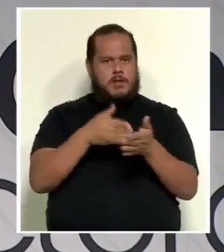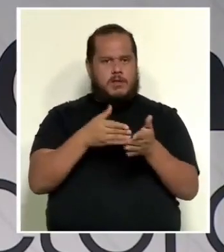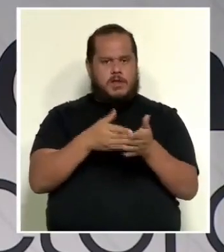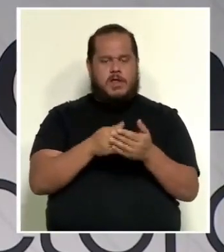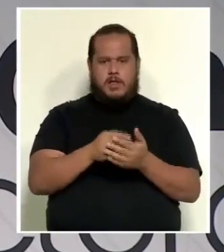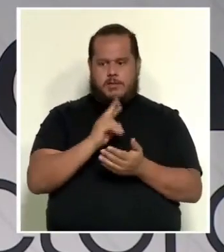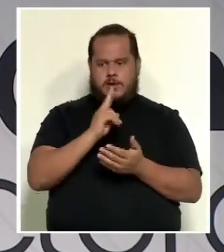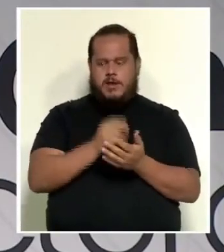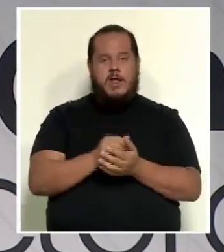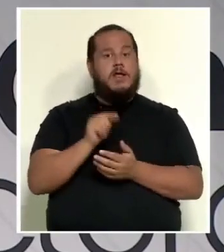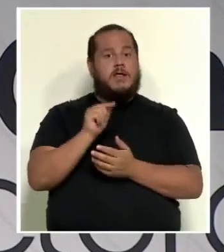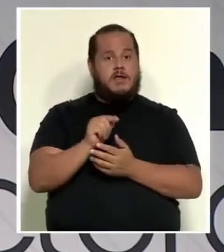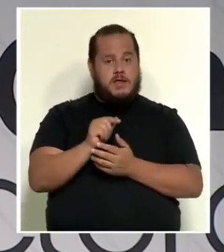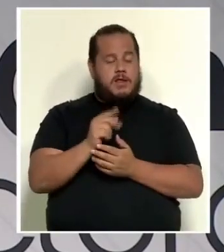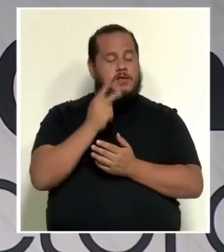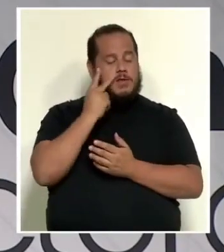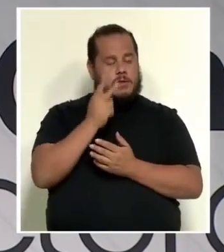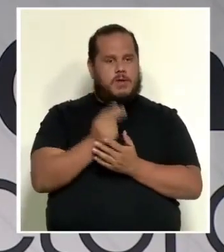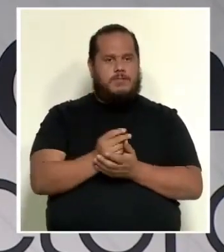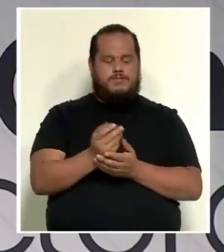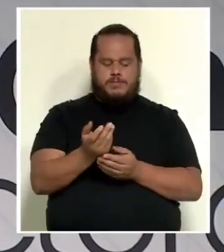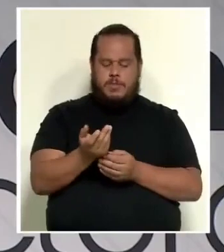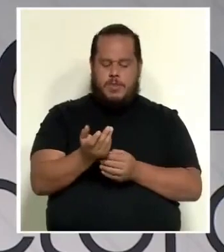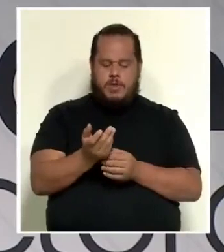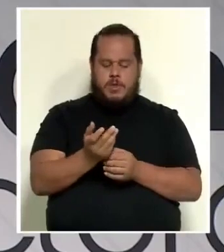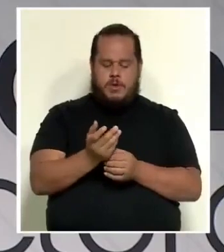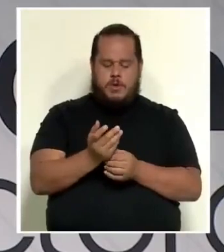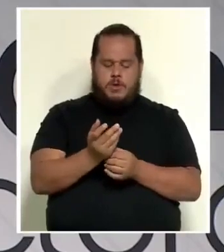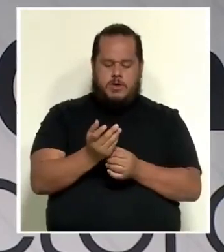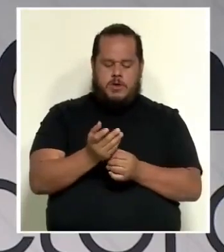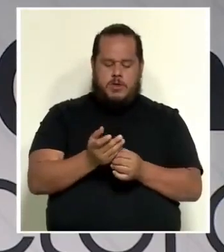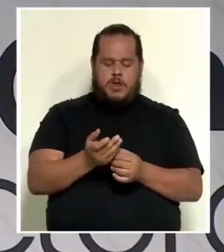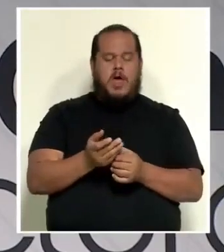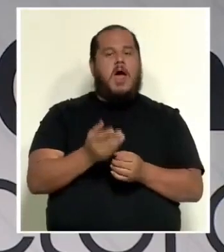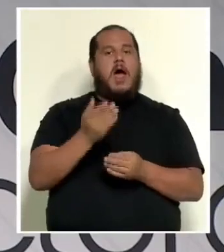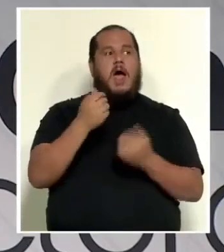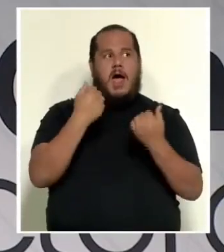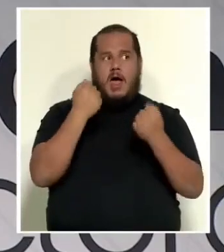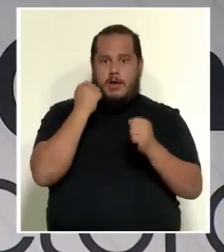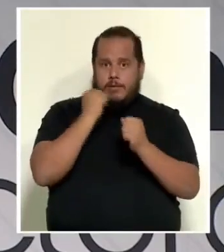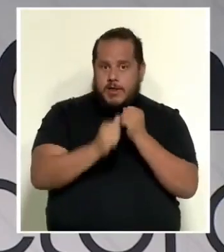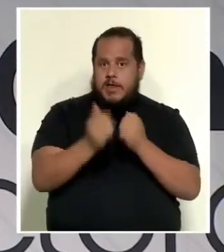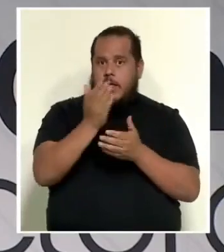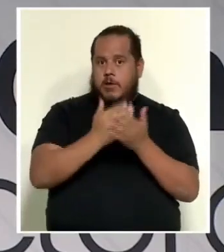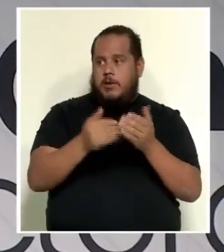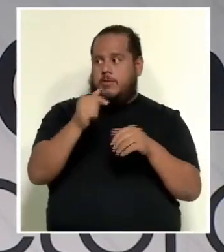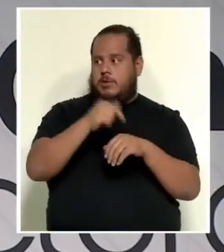es. ¿Verdad? Y eso que vean que, digamos, ha pasado algún tiempo desde entonces